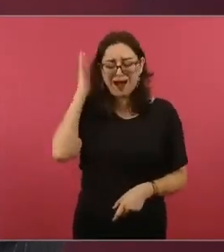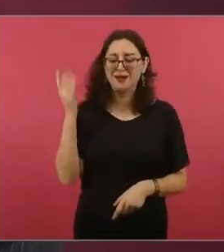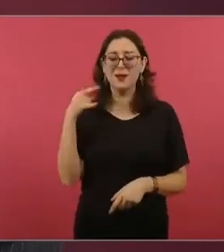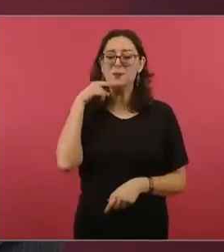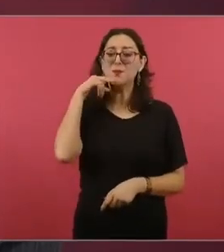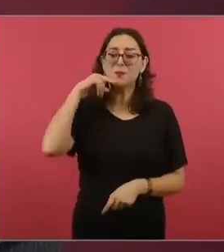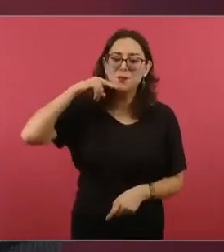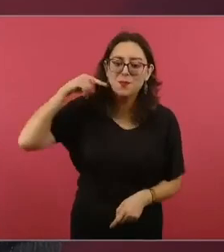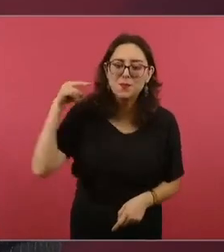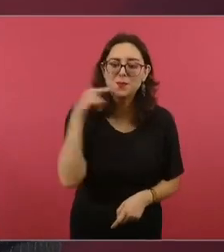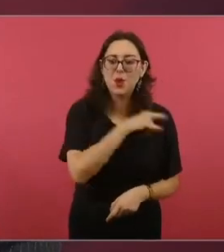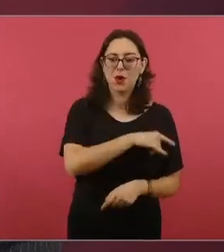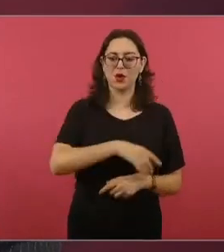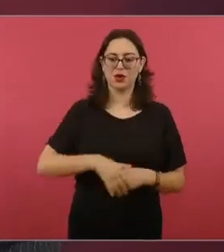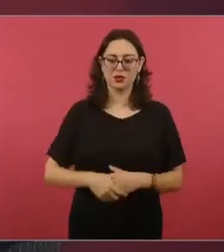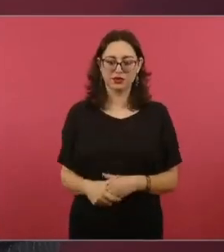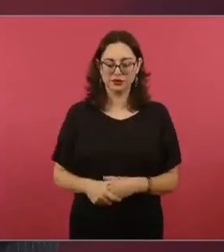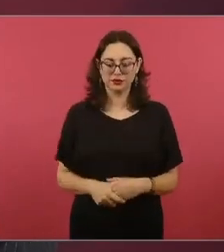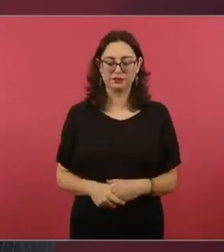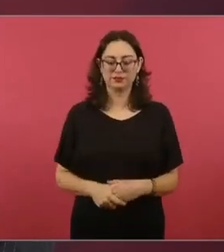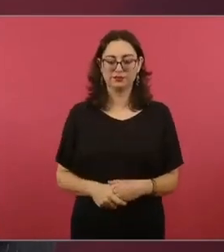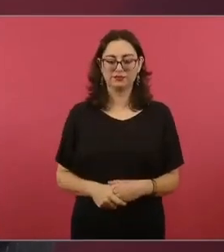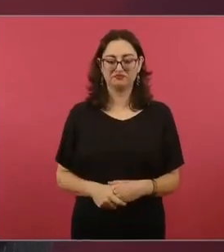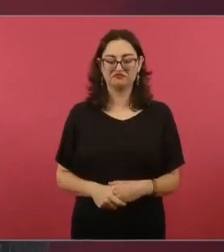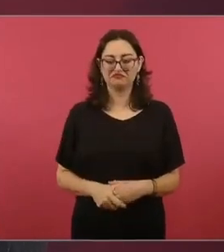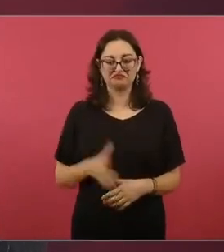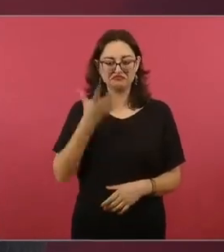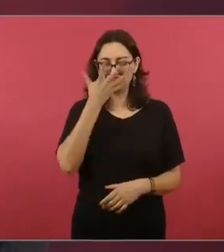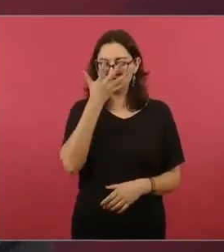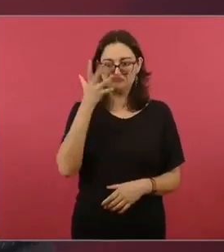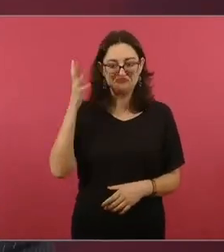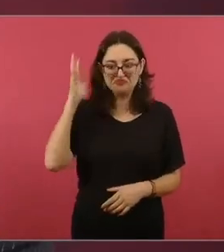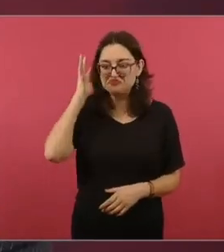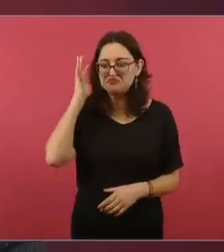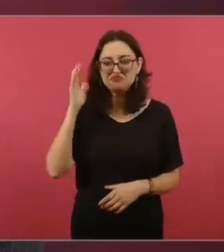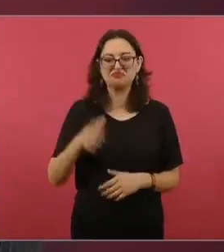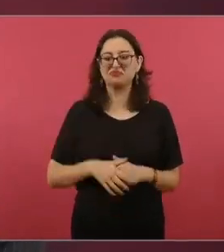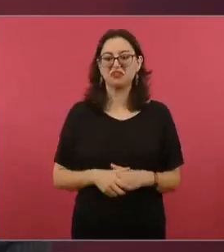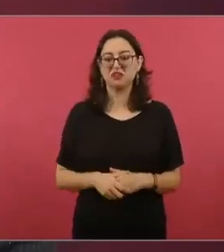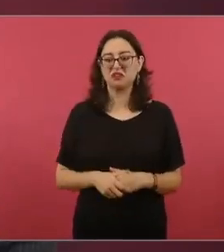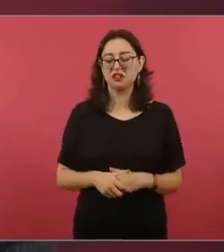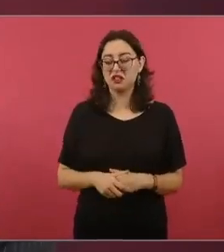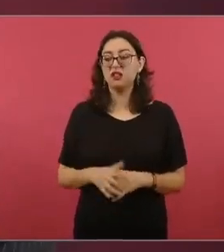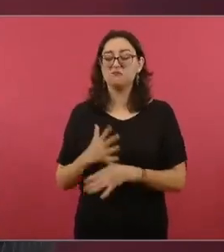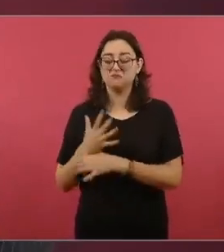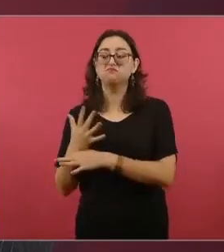esa hipocresía, ese doble discurso, esa doble moral.